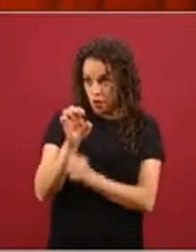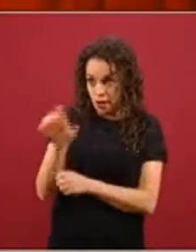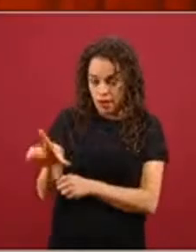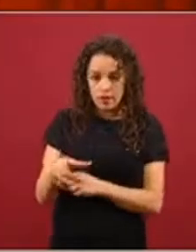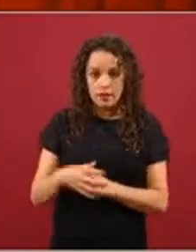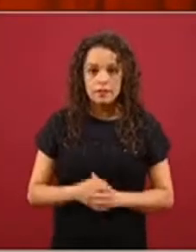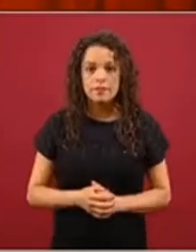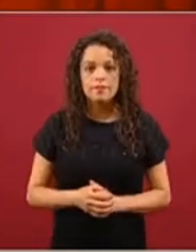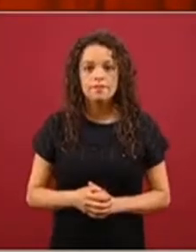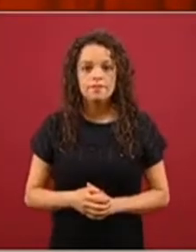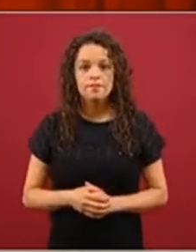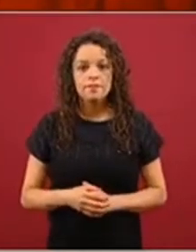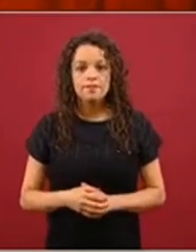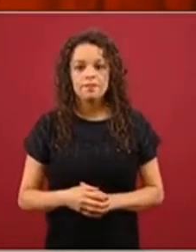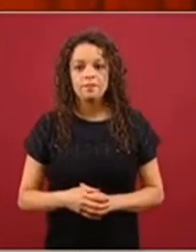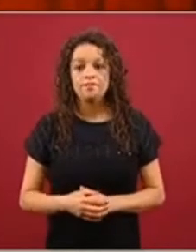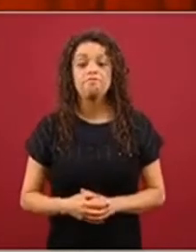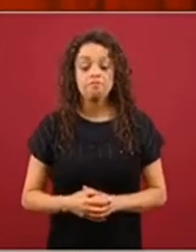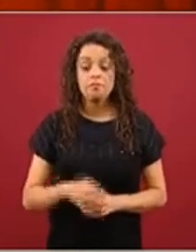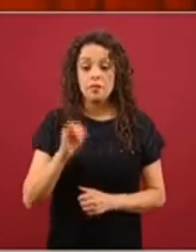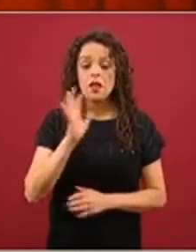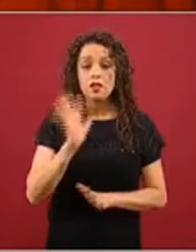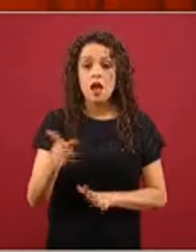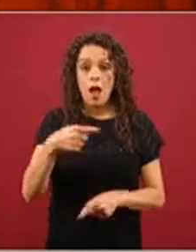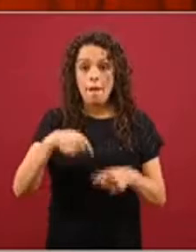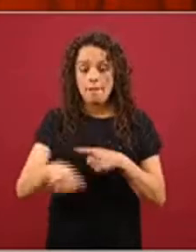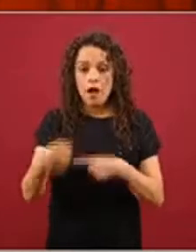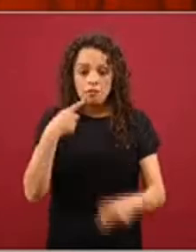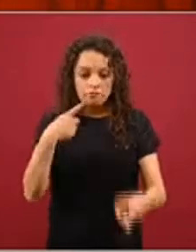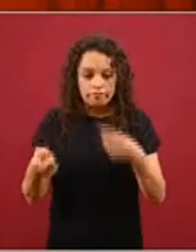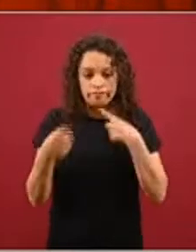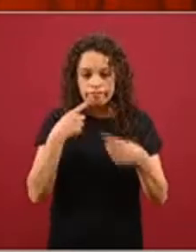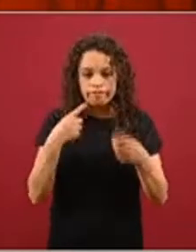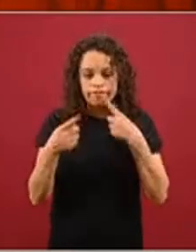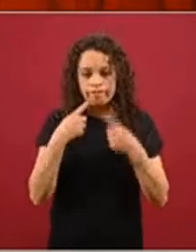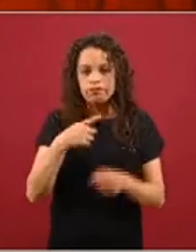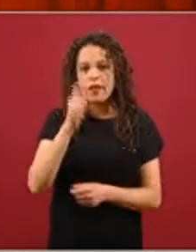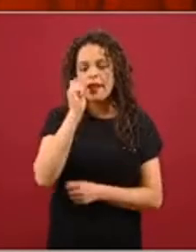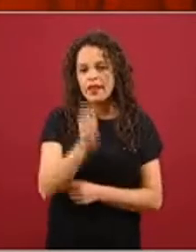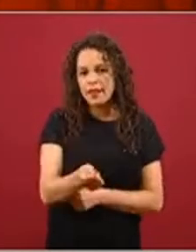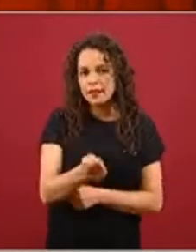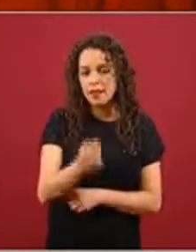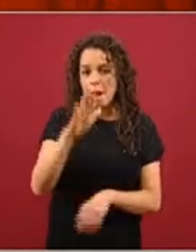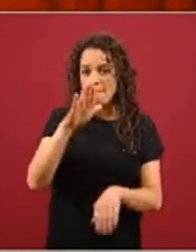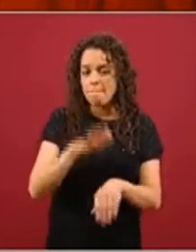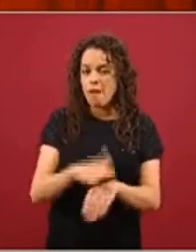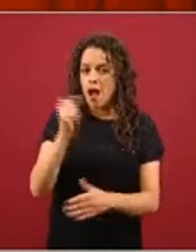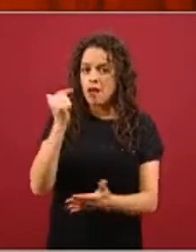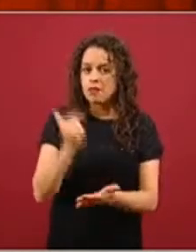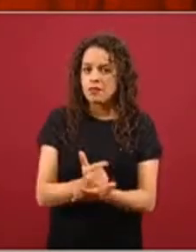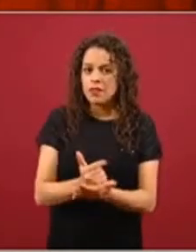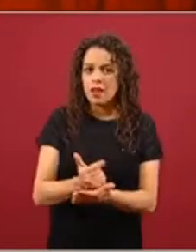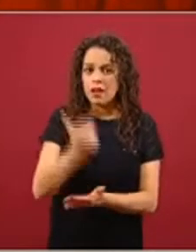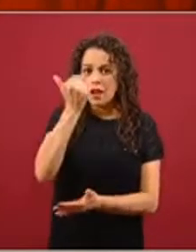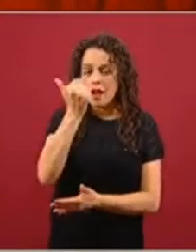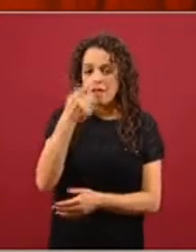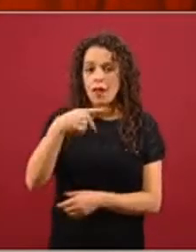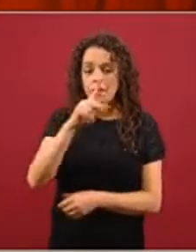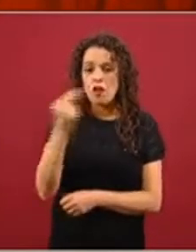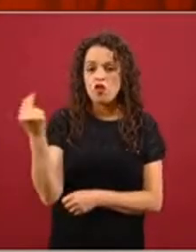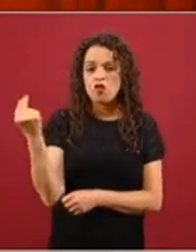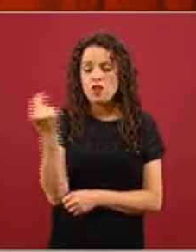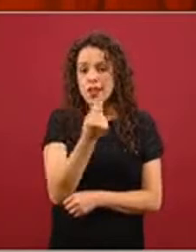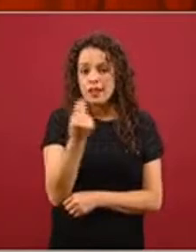precisamente estamos articulando ya toda la ruta crítica para conservar los servicios producto de